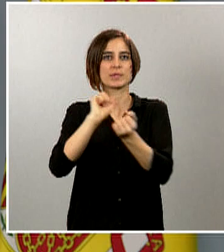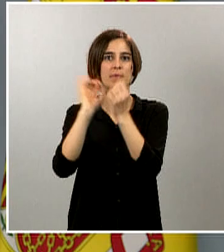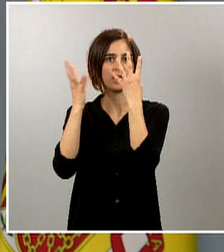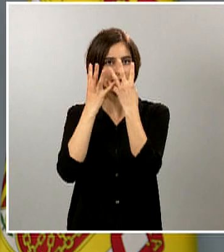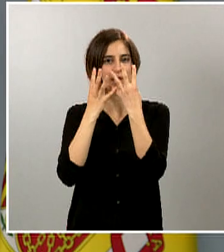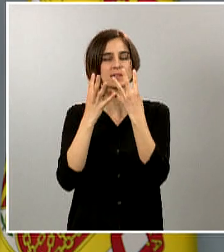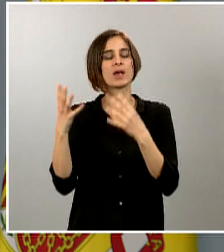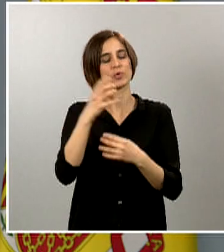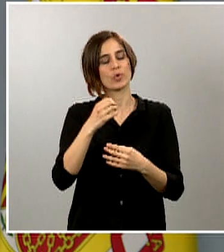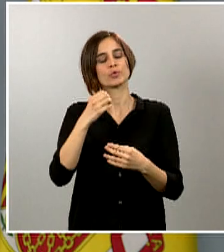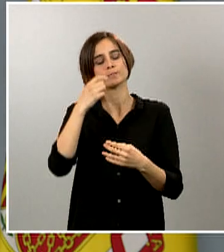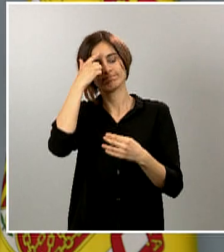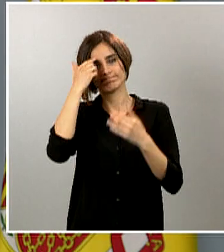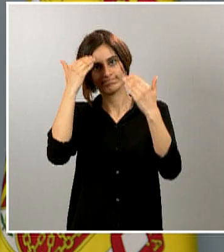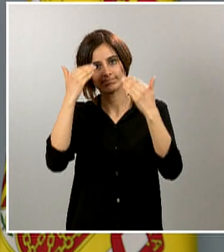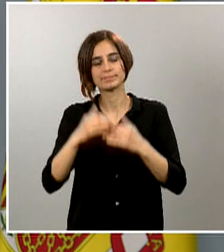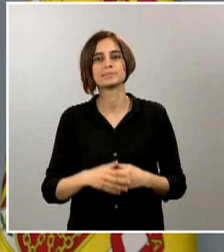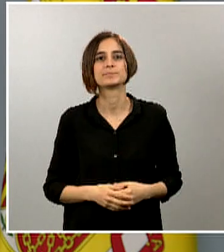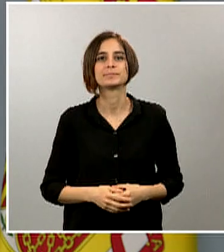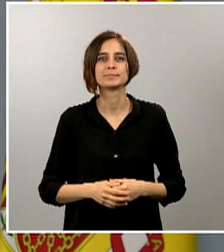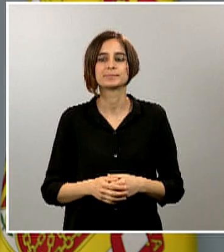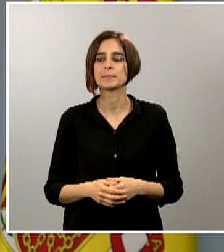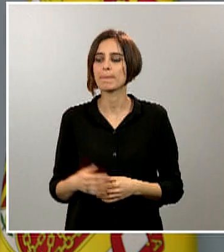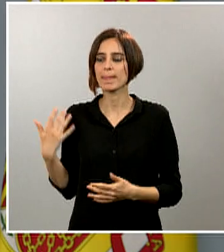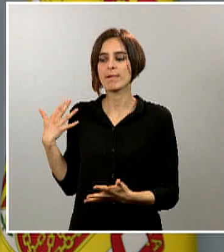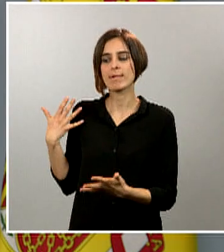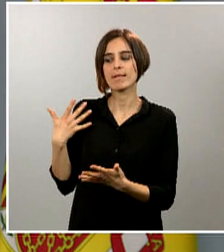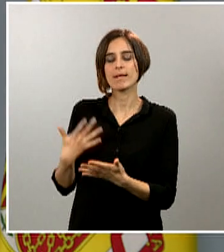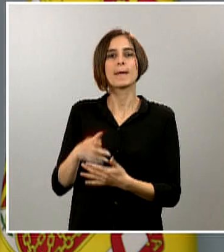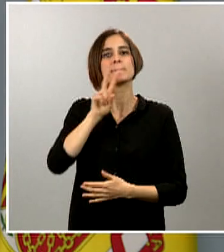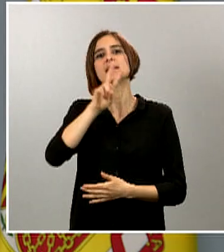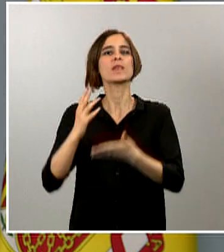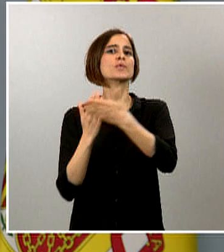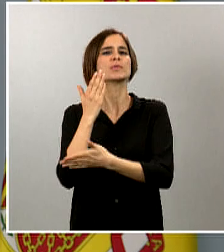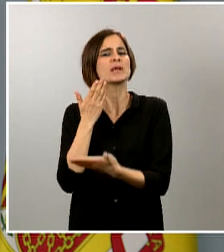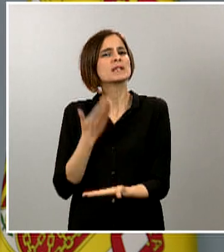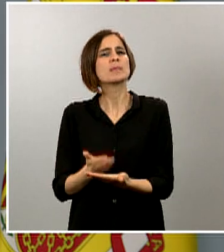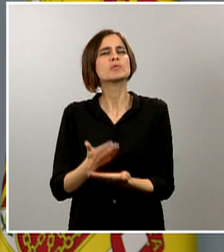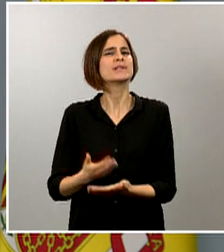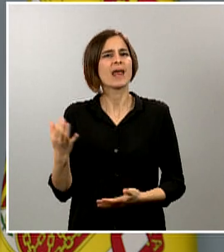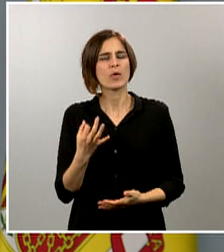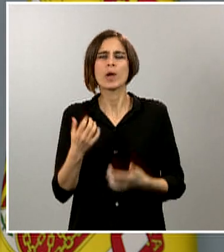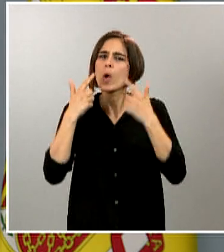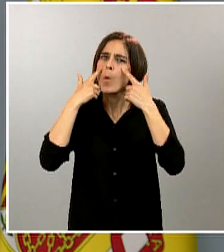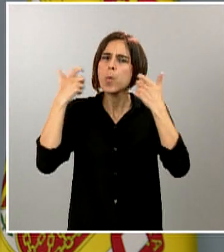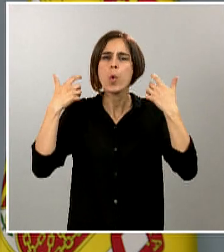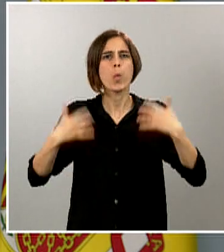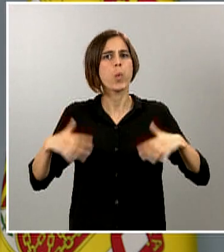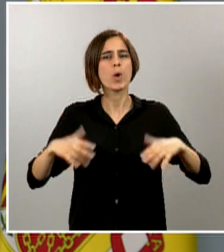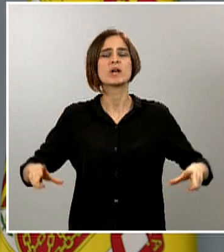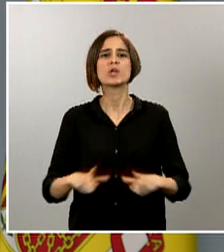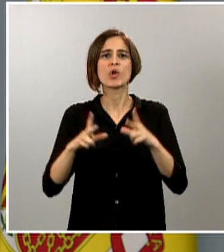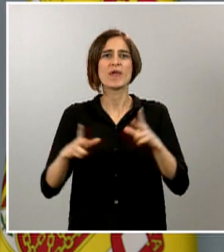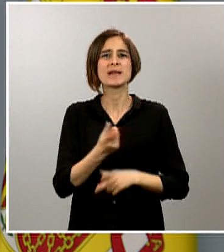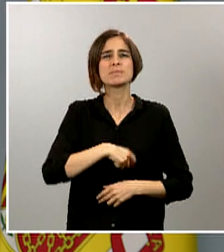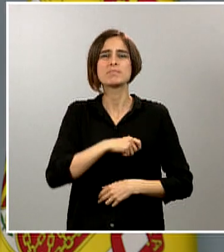hemos visto en estos 22 días? Hemos visto una responsabilidad, como se ha dicho, extraordinaria del conjunto de la sociedad española,